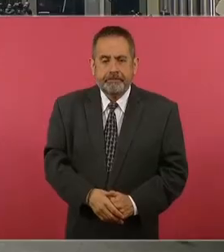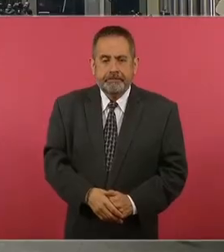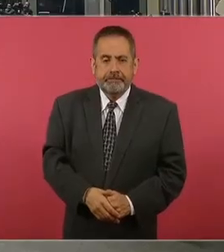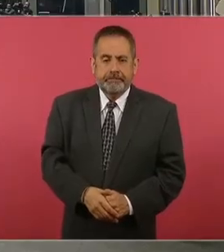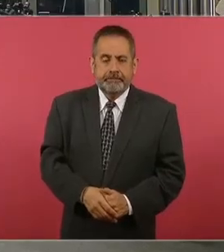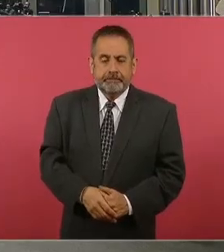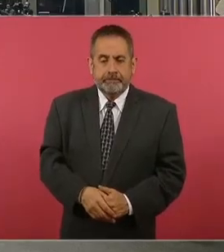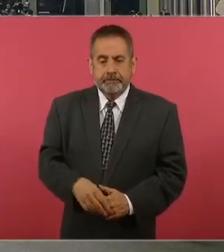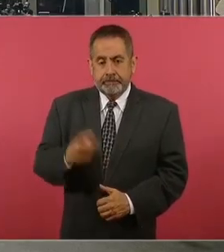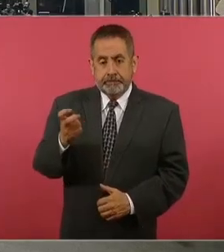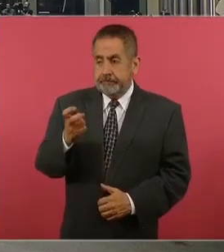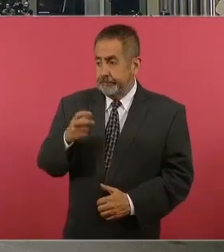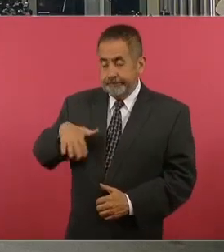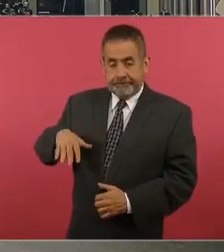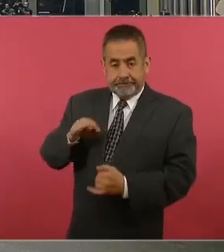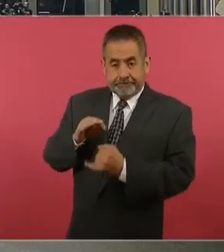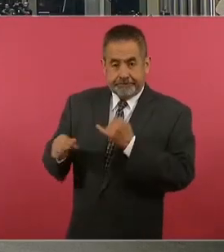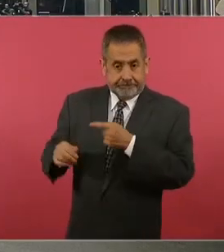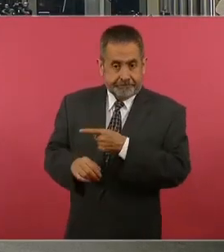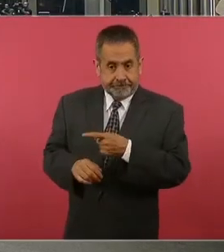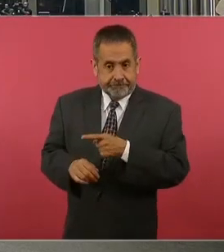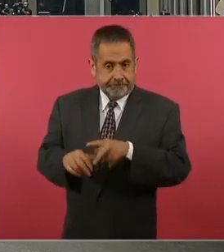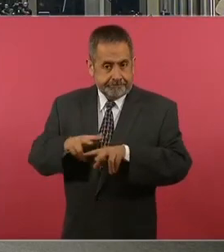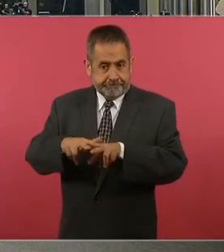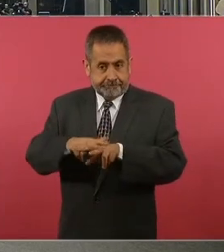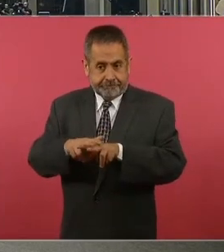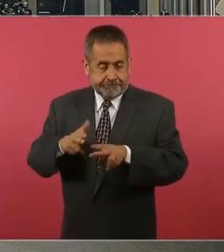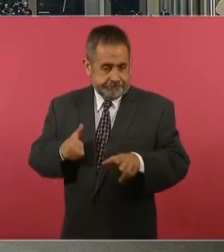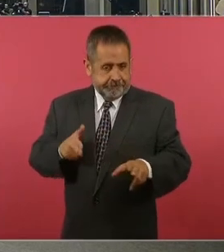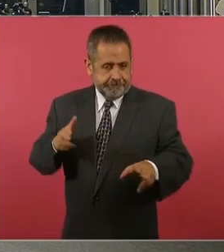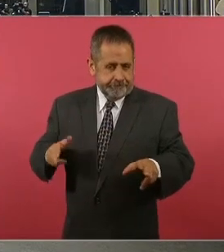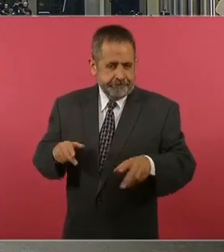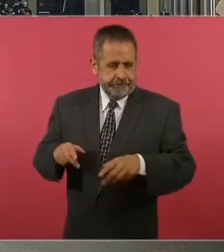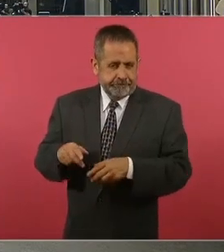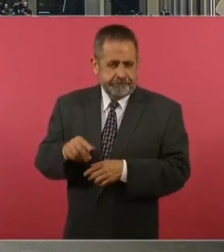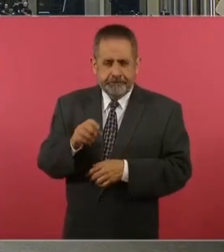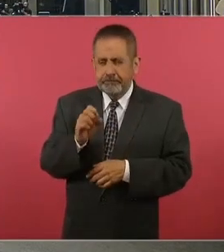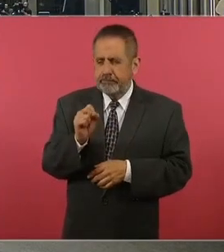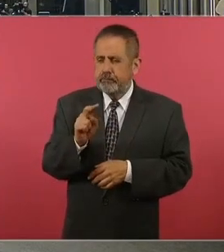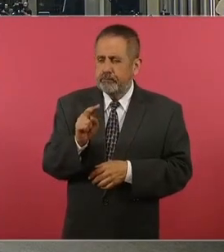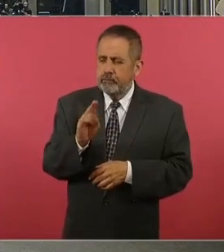Sobre este último tren el suburbano,